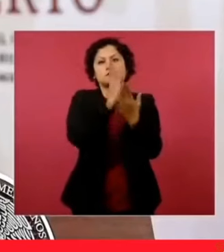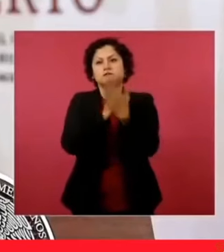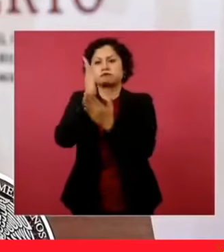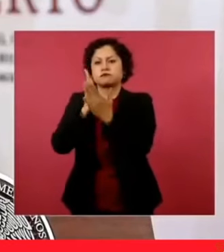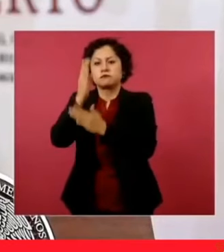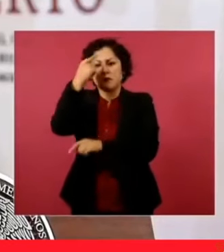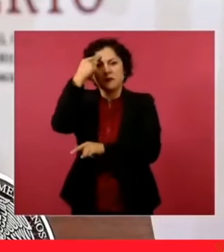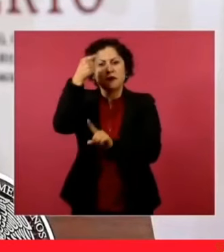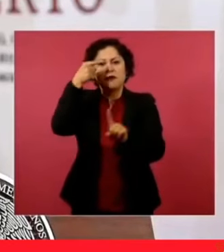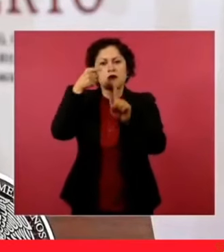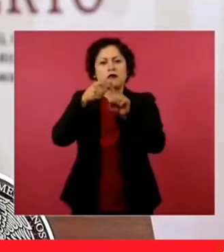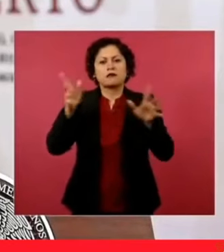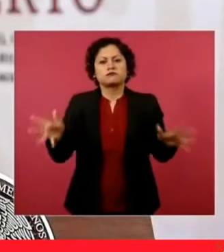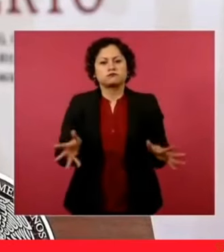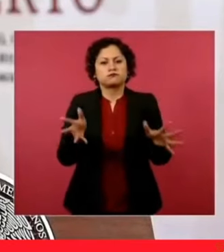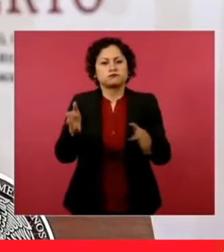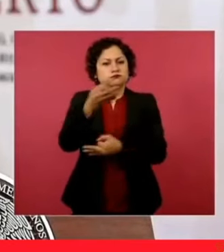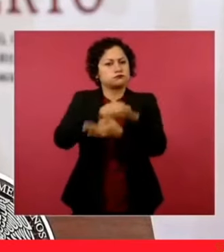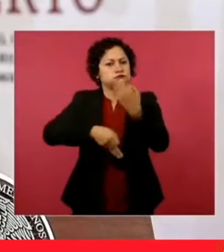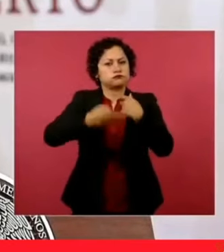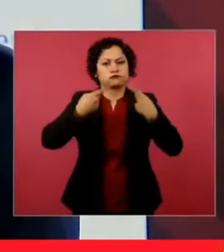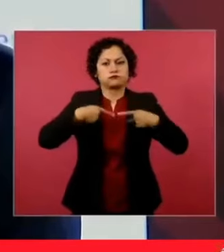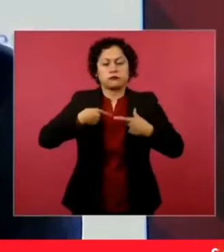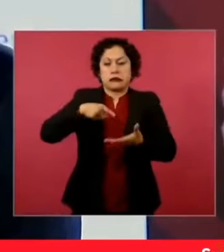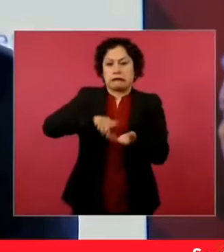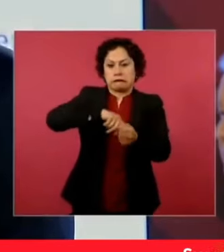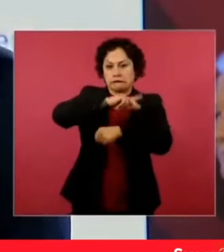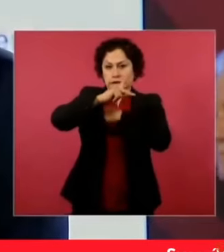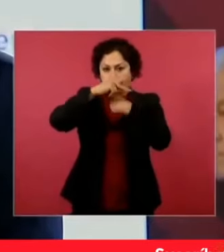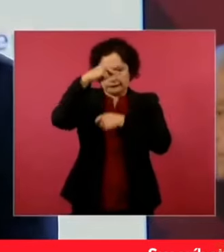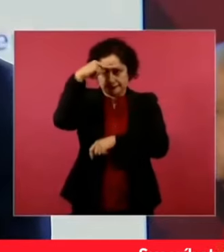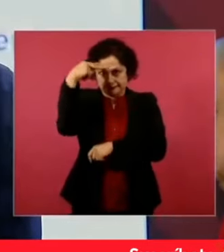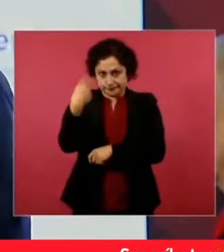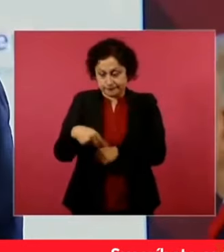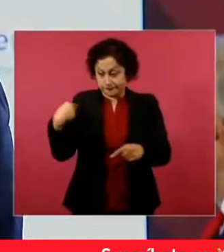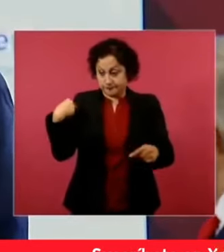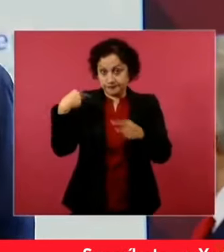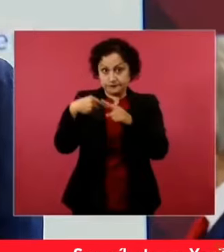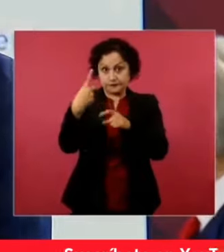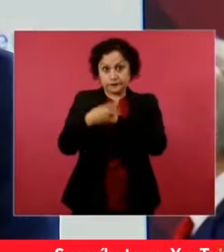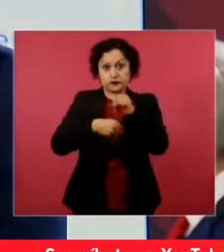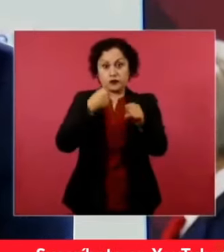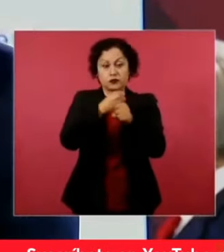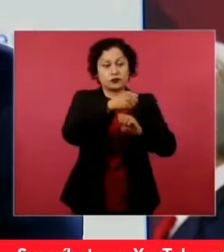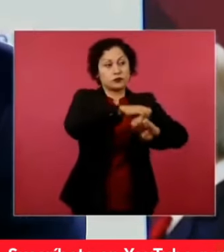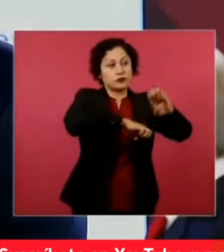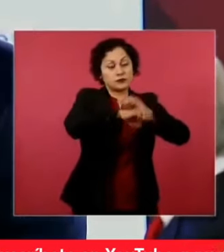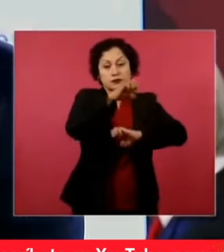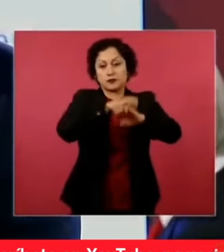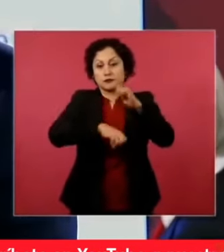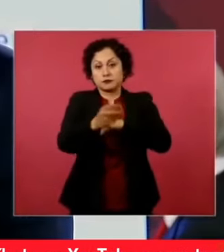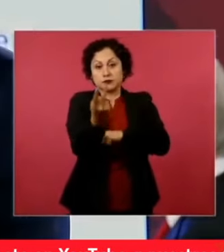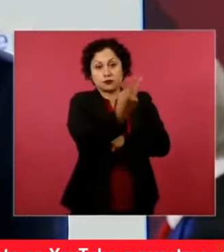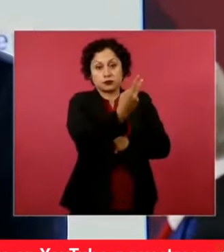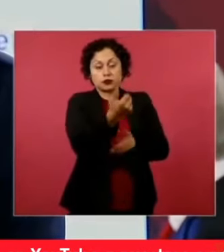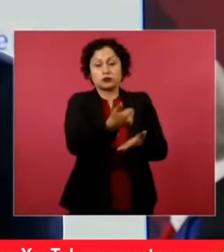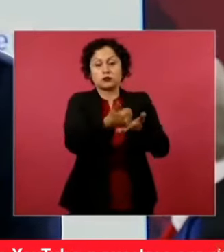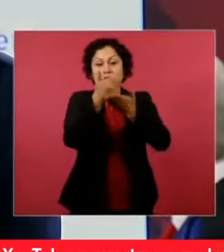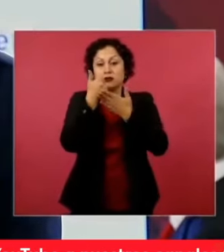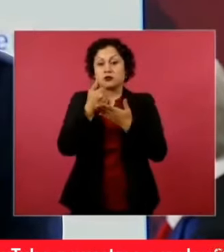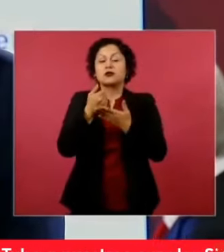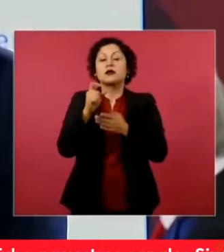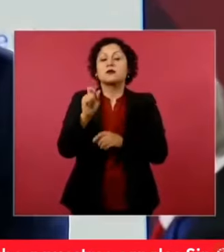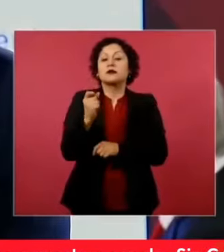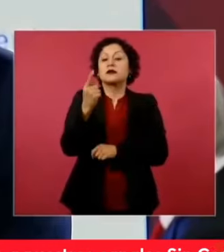las personas y de nuestro país. En estos 2 años, a través de Altán y de CFDTIT se han invertido más de 21 mil millones